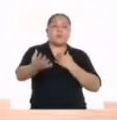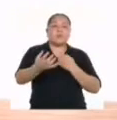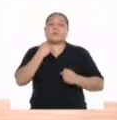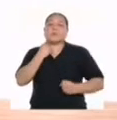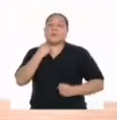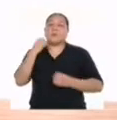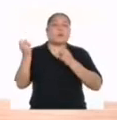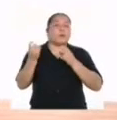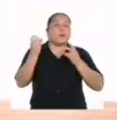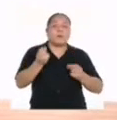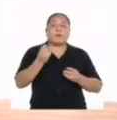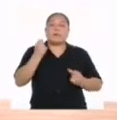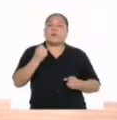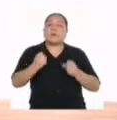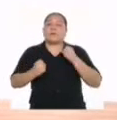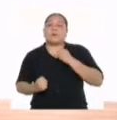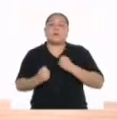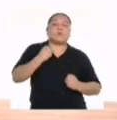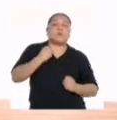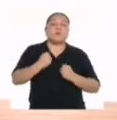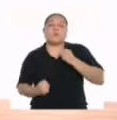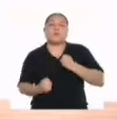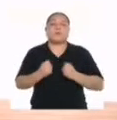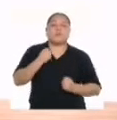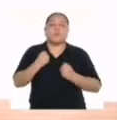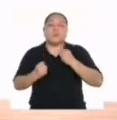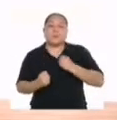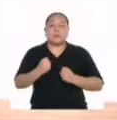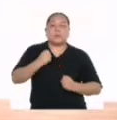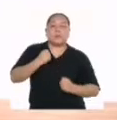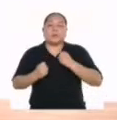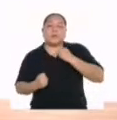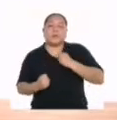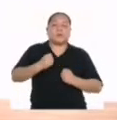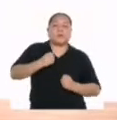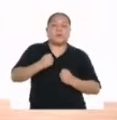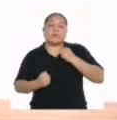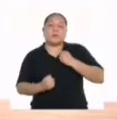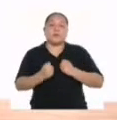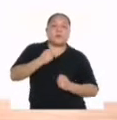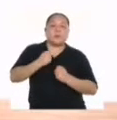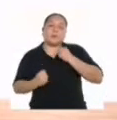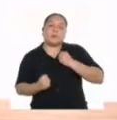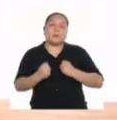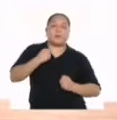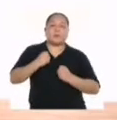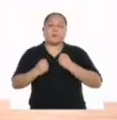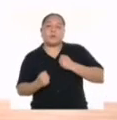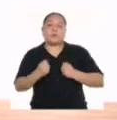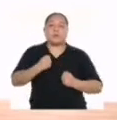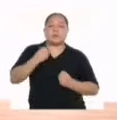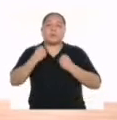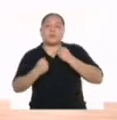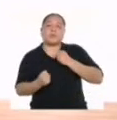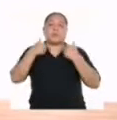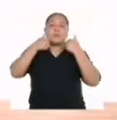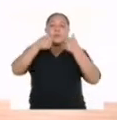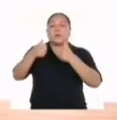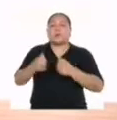Vamos a aumentar la intensidad. Ahí. Aumentamos la intensidad. Muy bien. Vas bien, vas